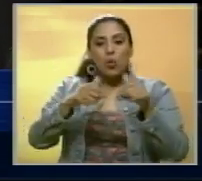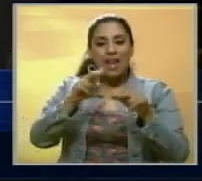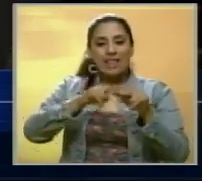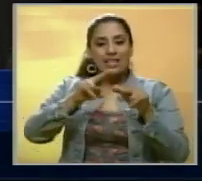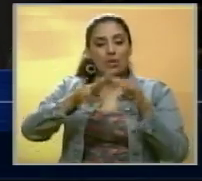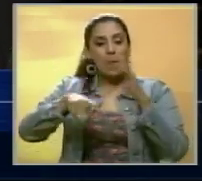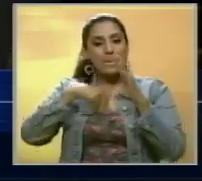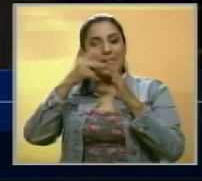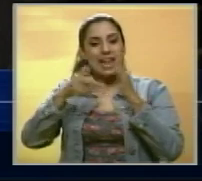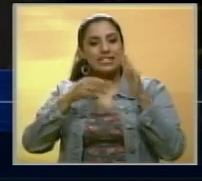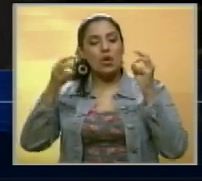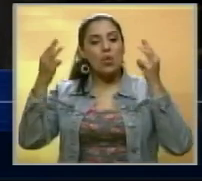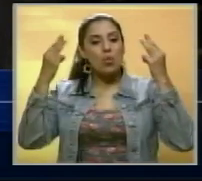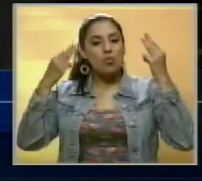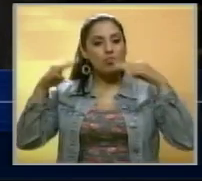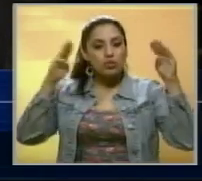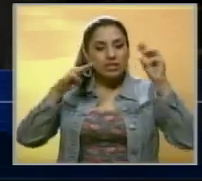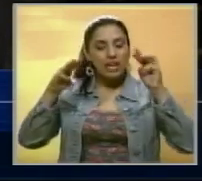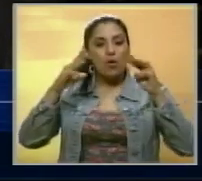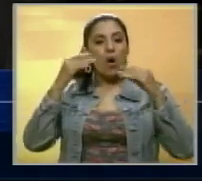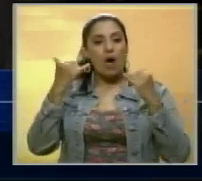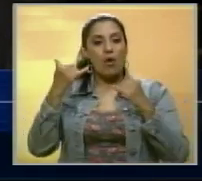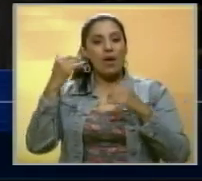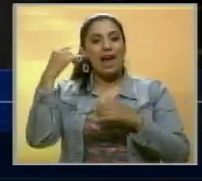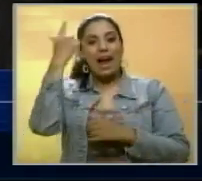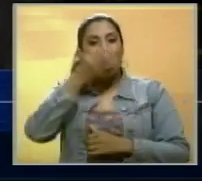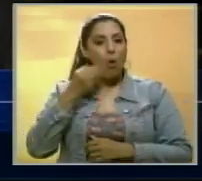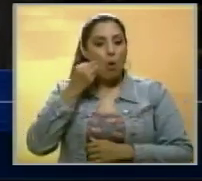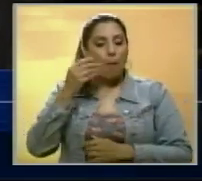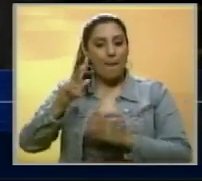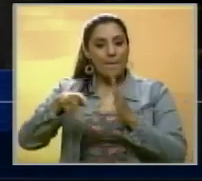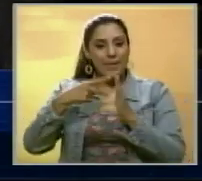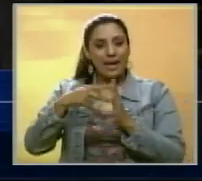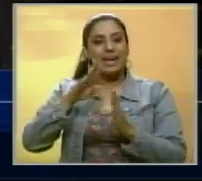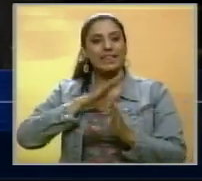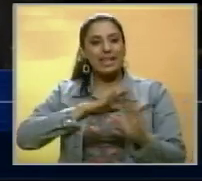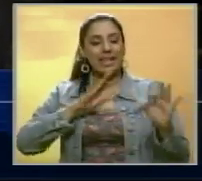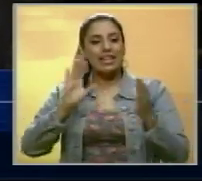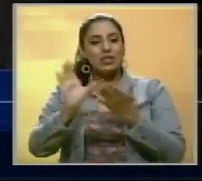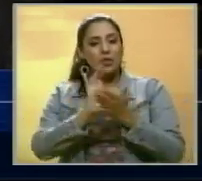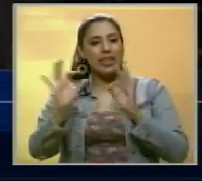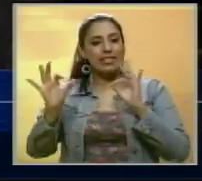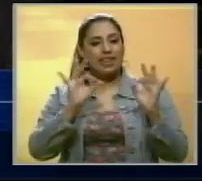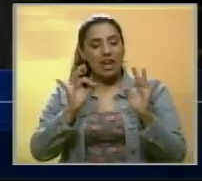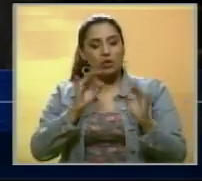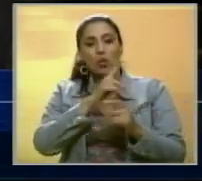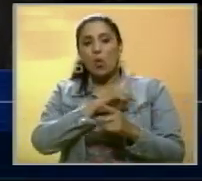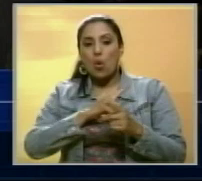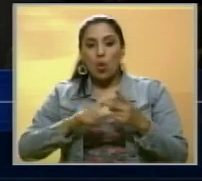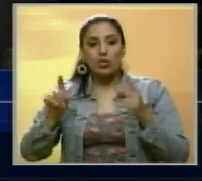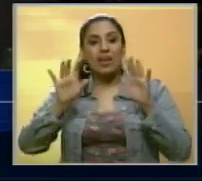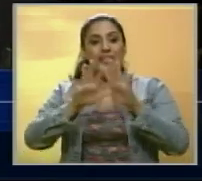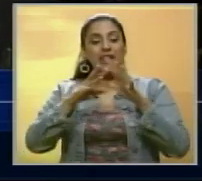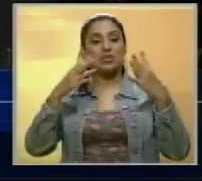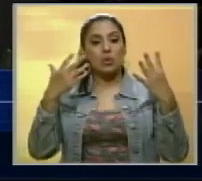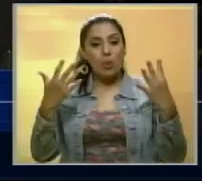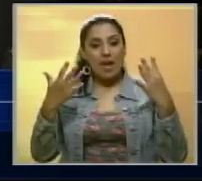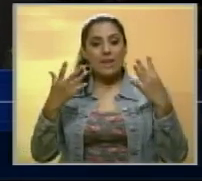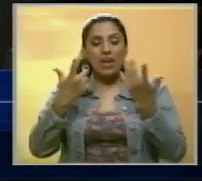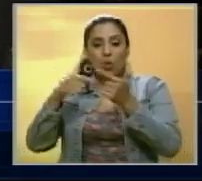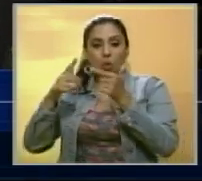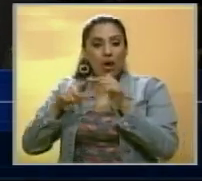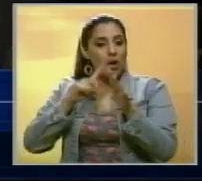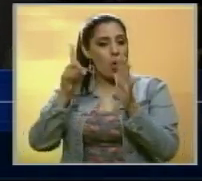en la Plaza de los Museos y Parque Los Caobos. También tenemos Ciudad Teatro ubicado en la Diego Ibarra y 19 salas